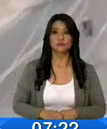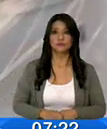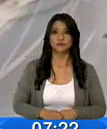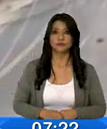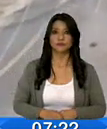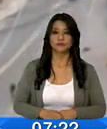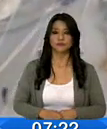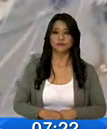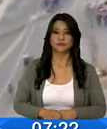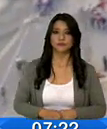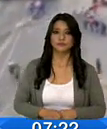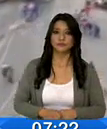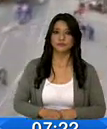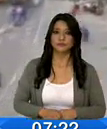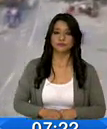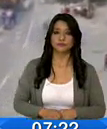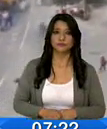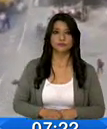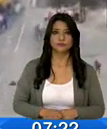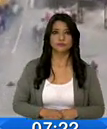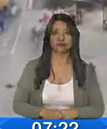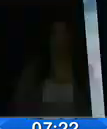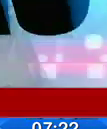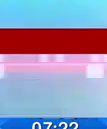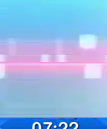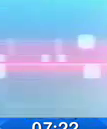Rosero, informó Adriana Rojas.